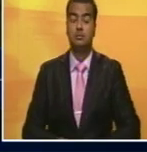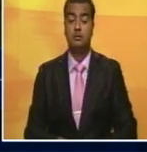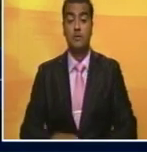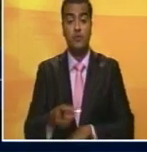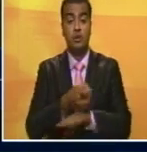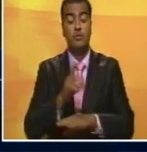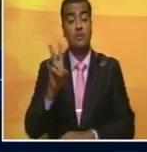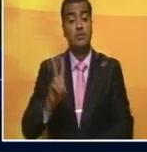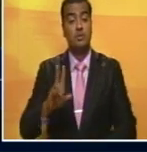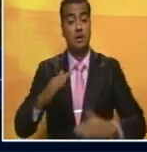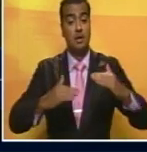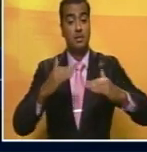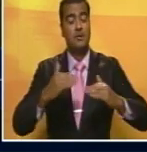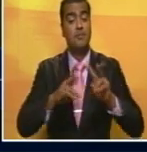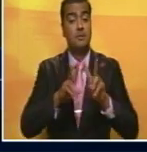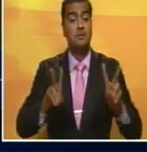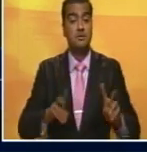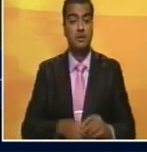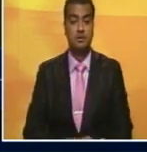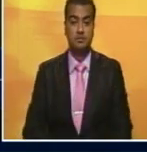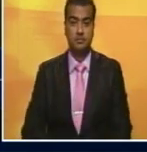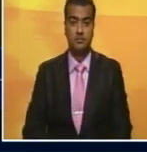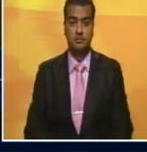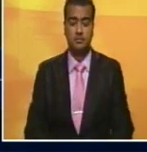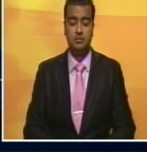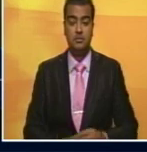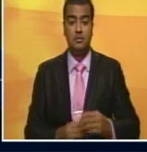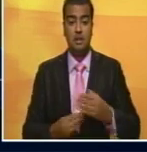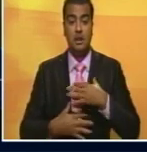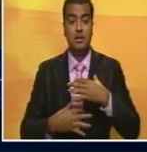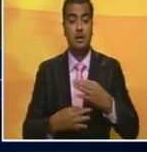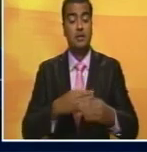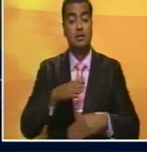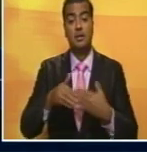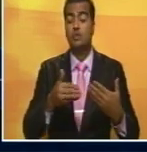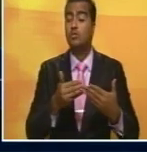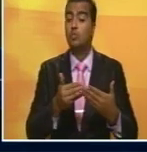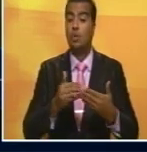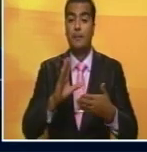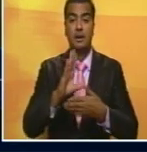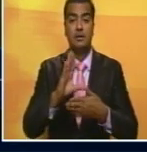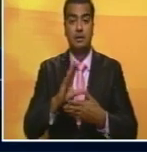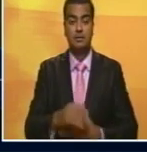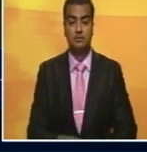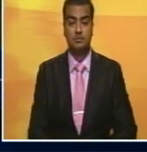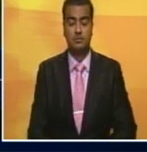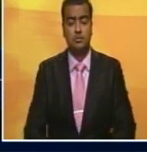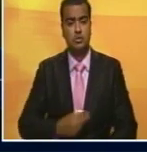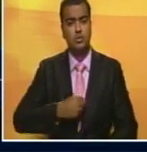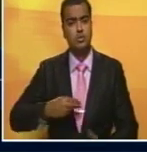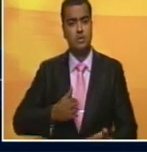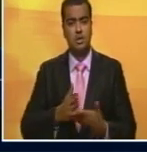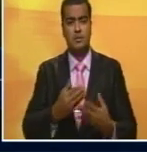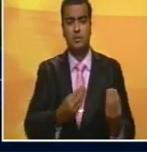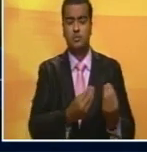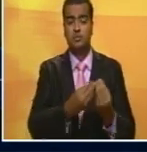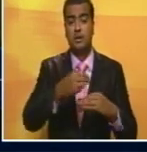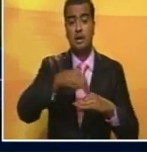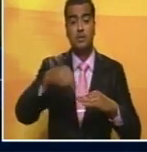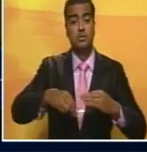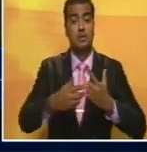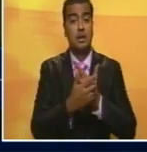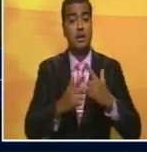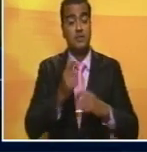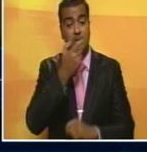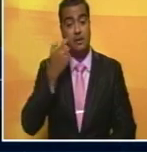una Venezuela estable y pacífica en el interés de todo el hemisferio. Seguiremos al lado de las naciones libres